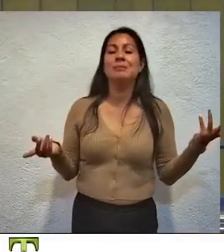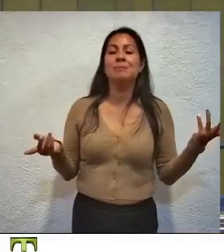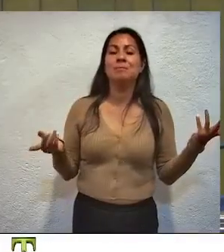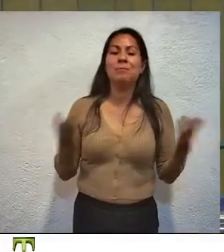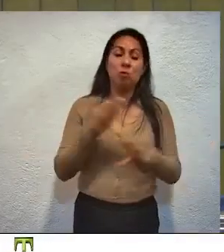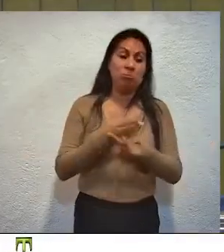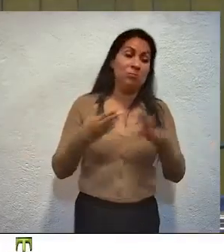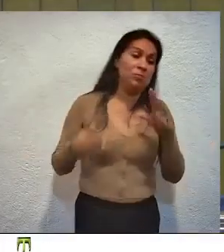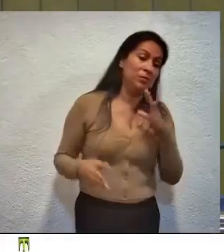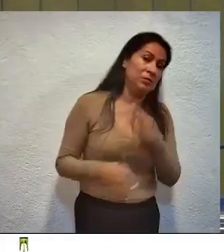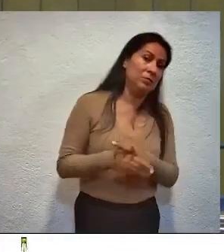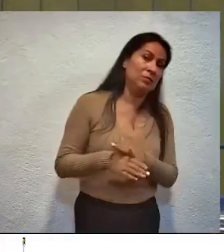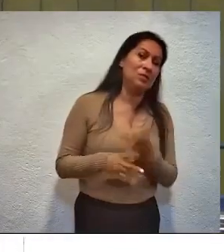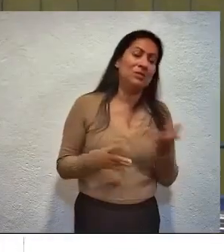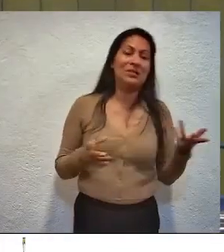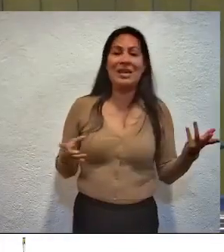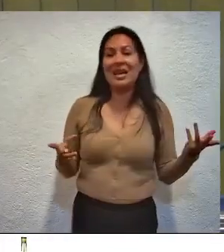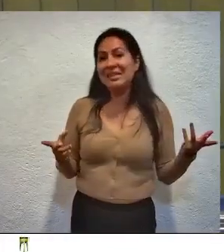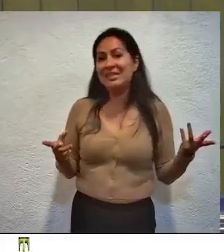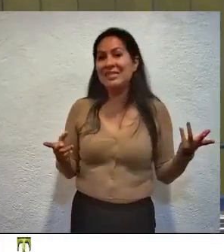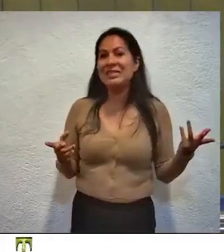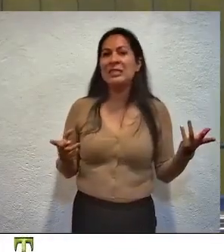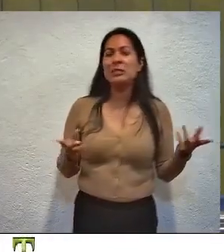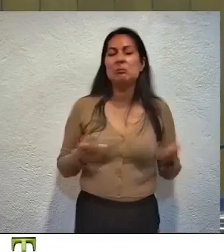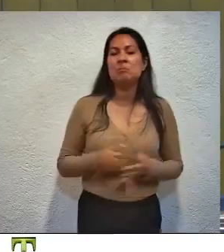pues sí, nuevas problemáticas, nuevas